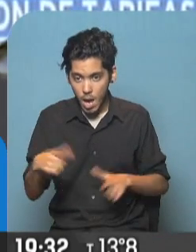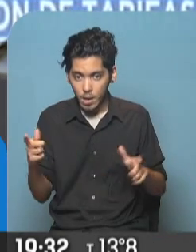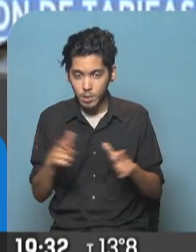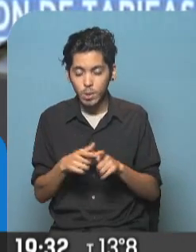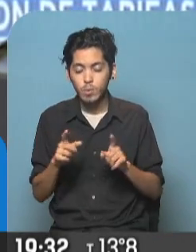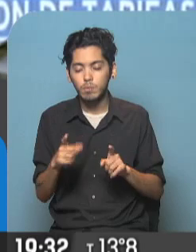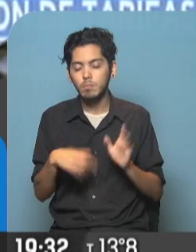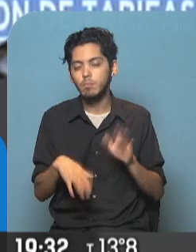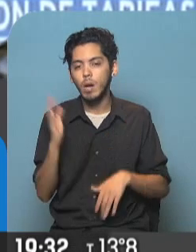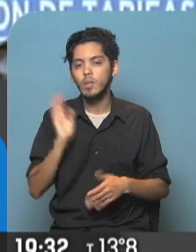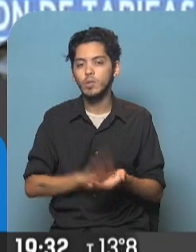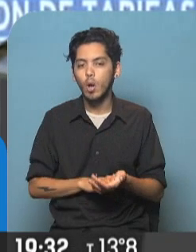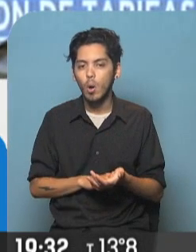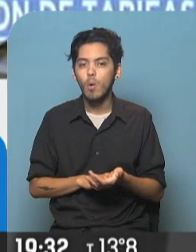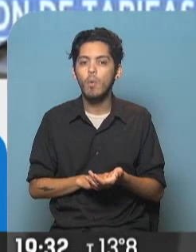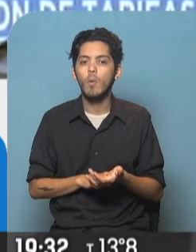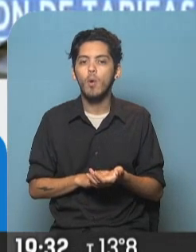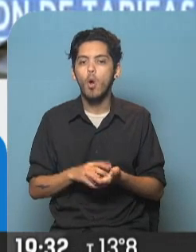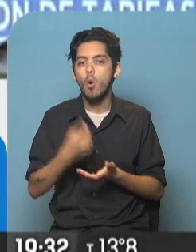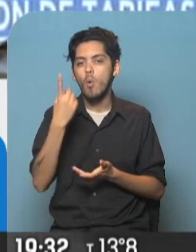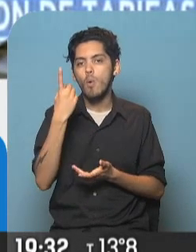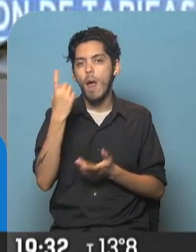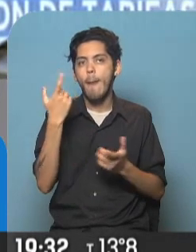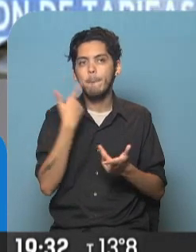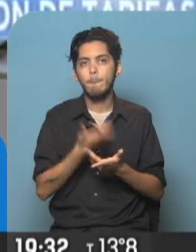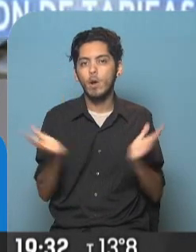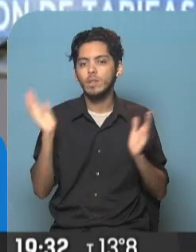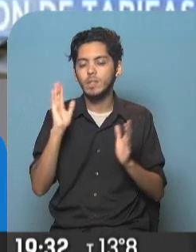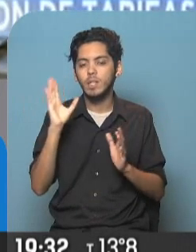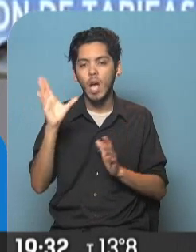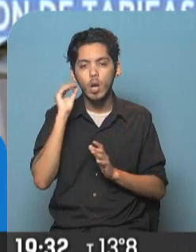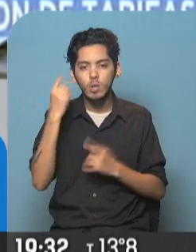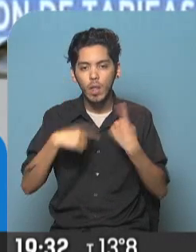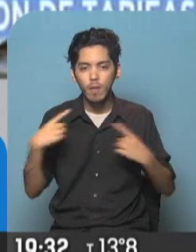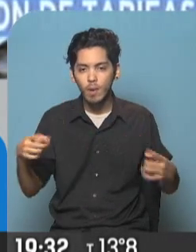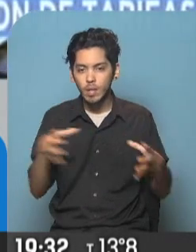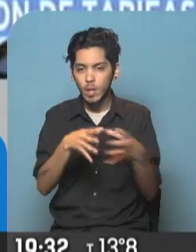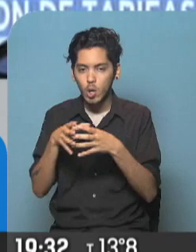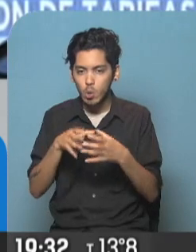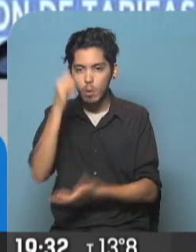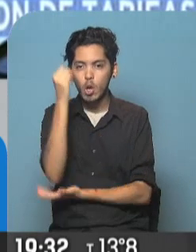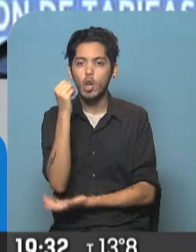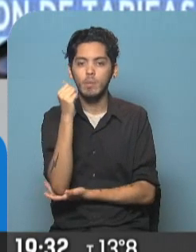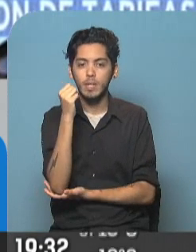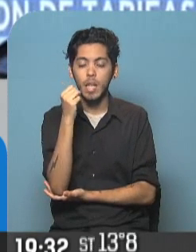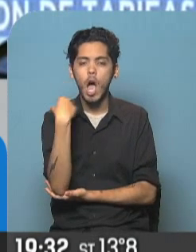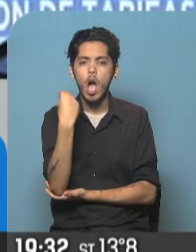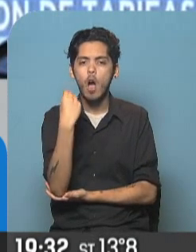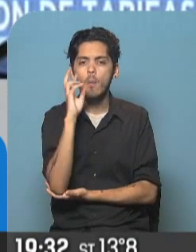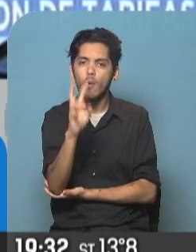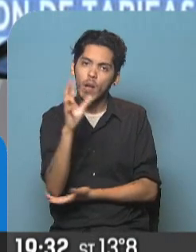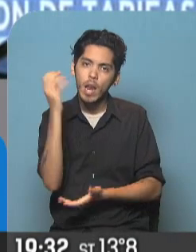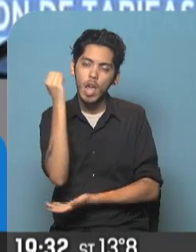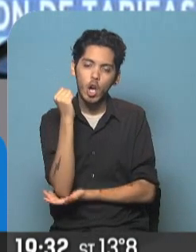es más una señal donde se escuchan a distintos economistas como ven la economía